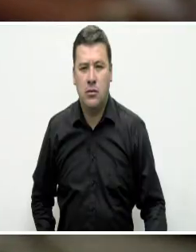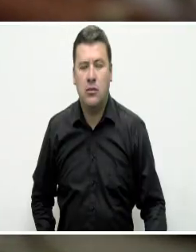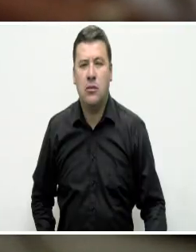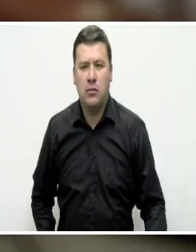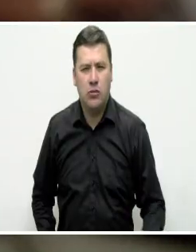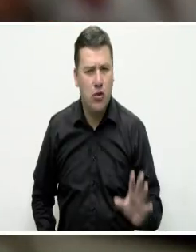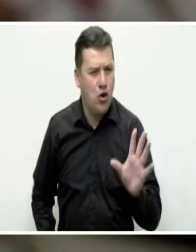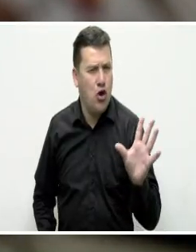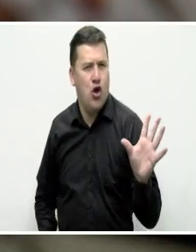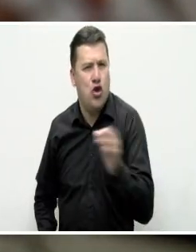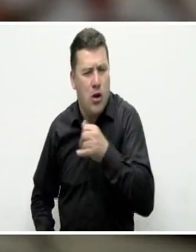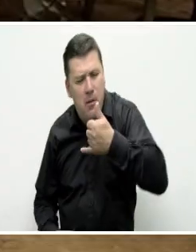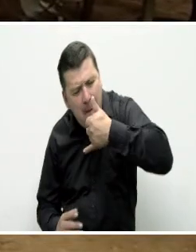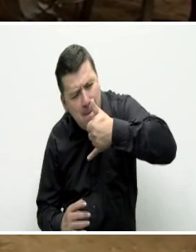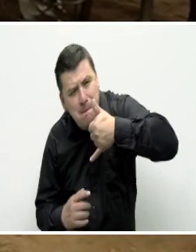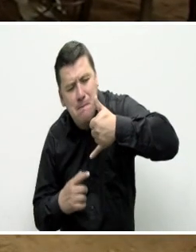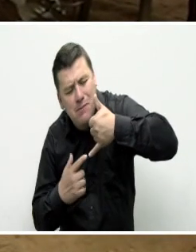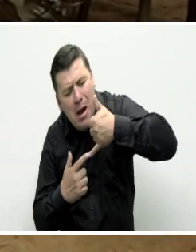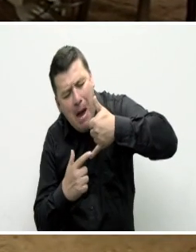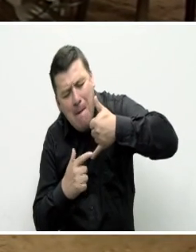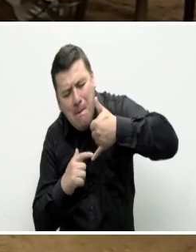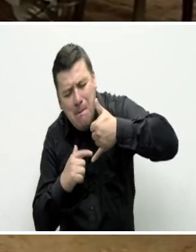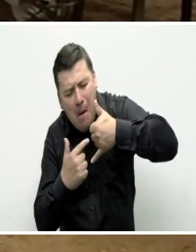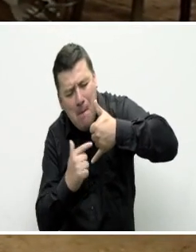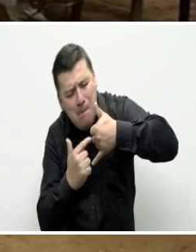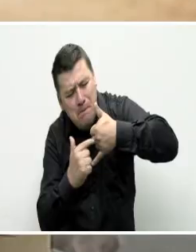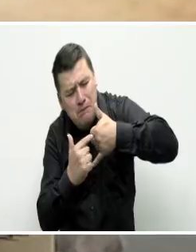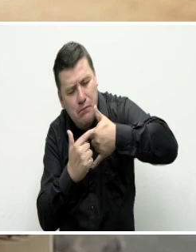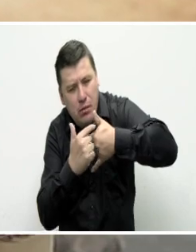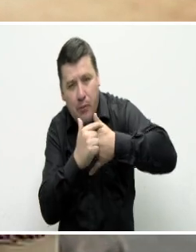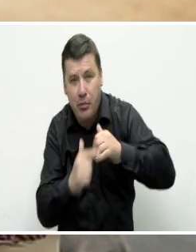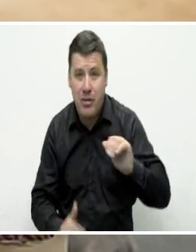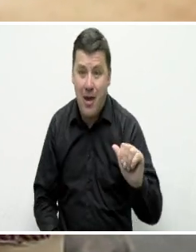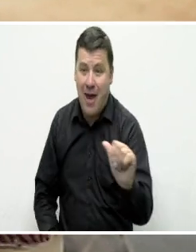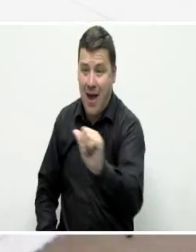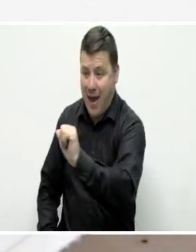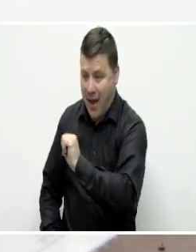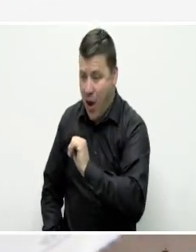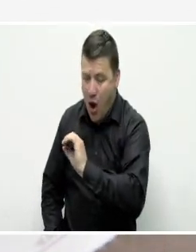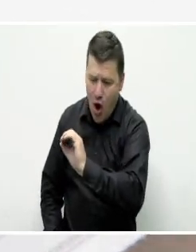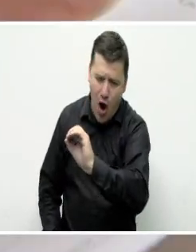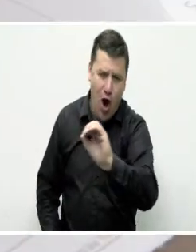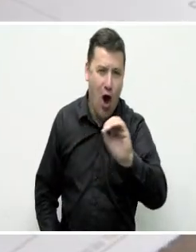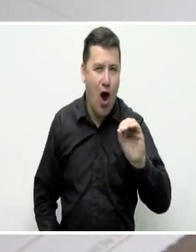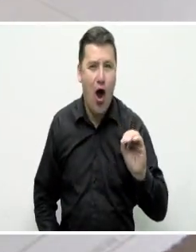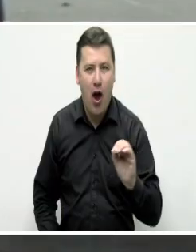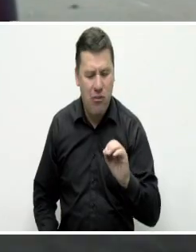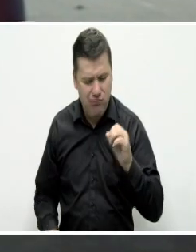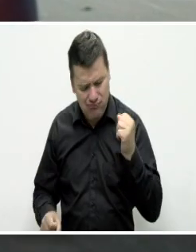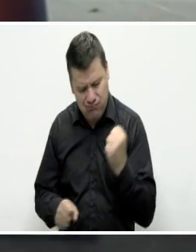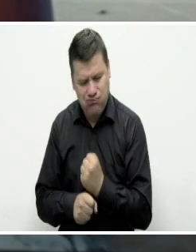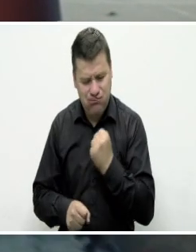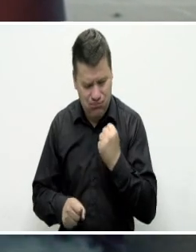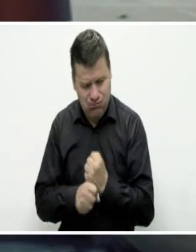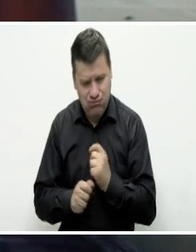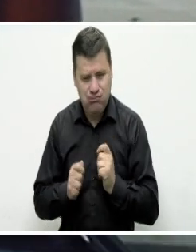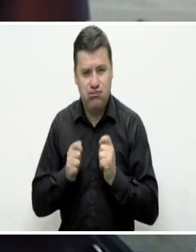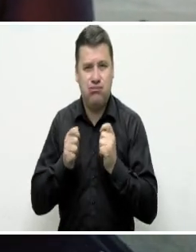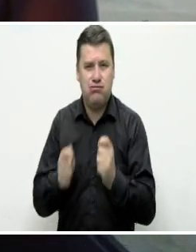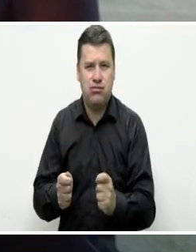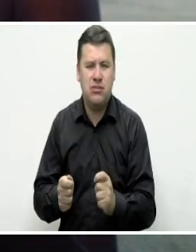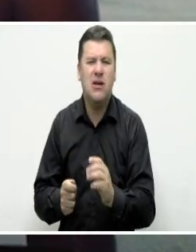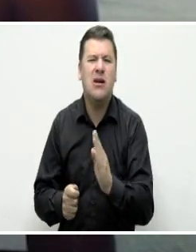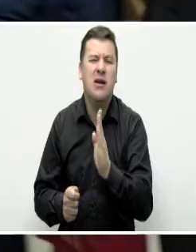En todos los rincones de Colombia, cientos de hombres y mujeres trabajan para que dejes huella. Ellos son